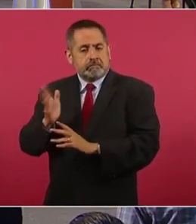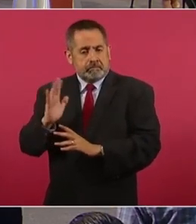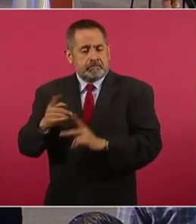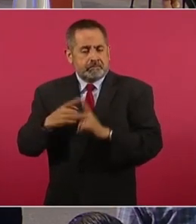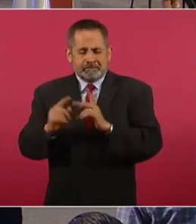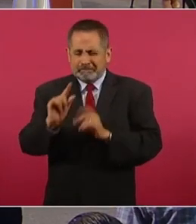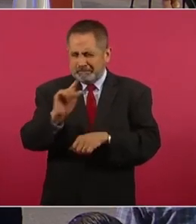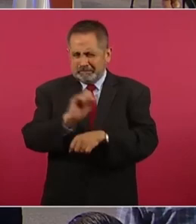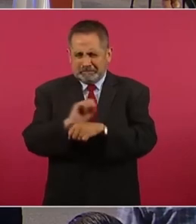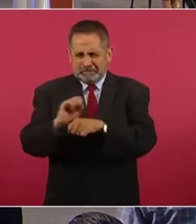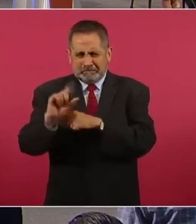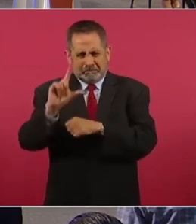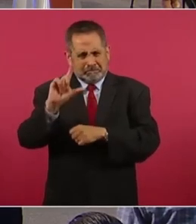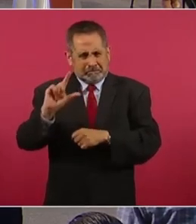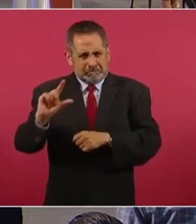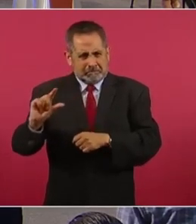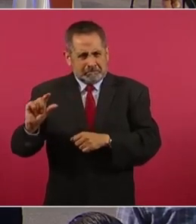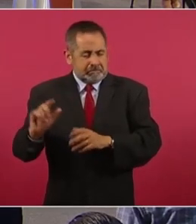leve.